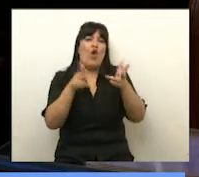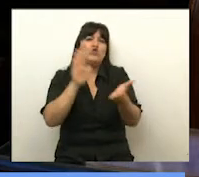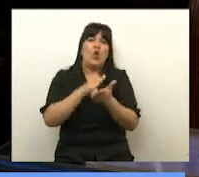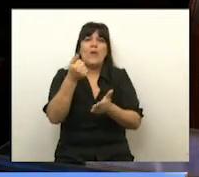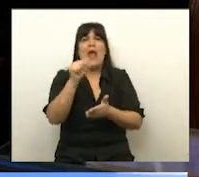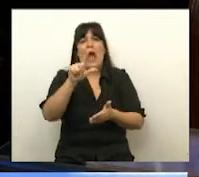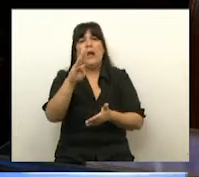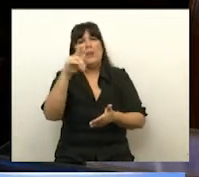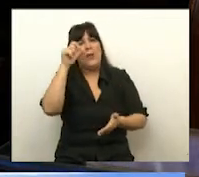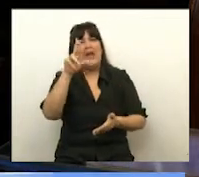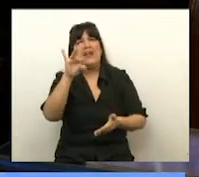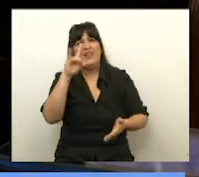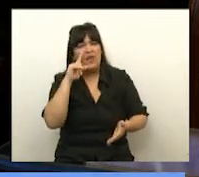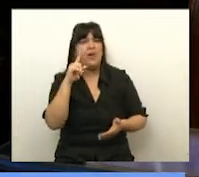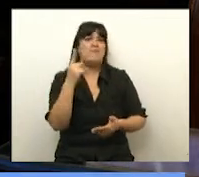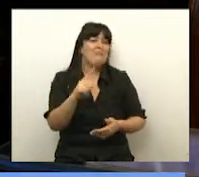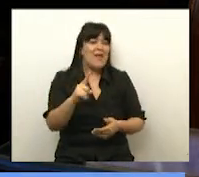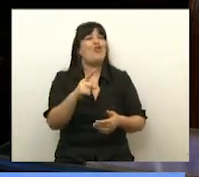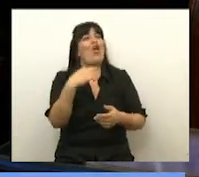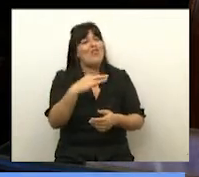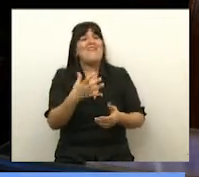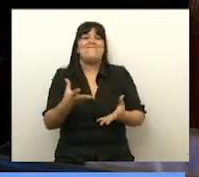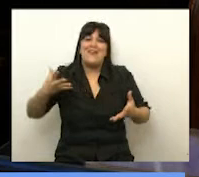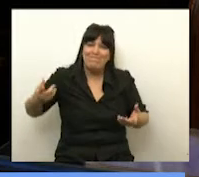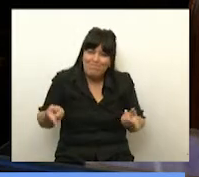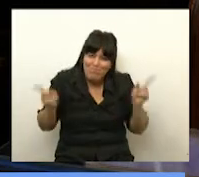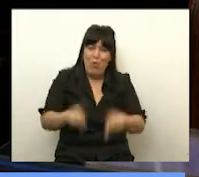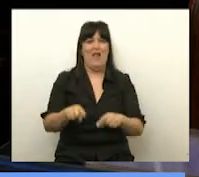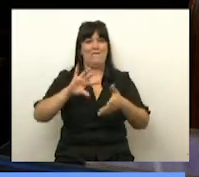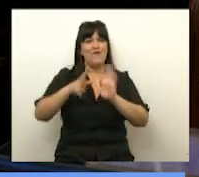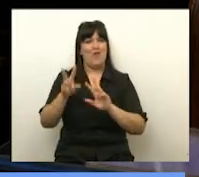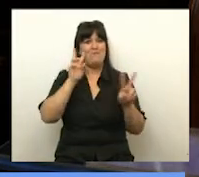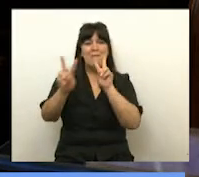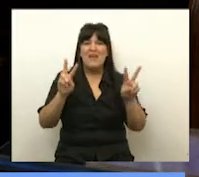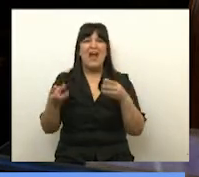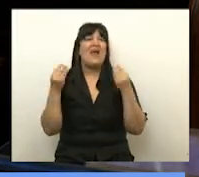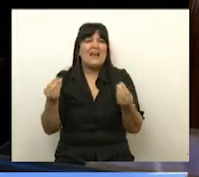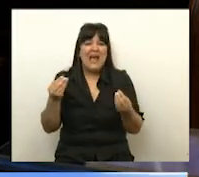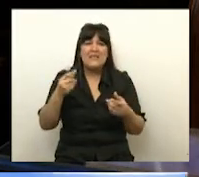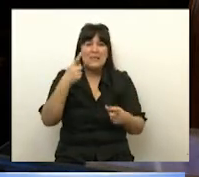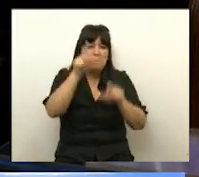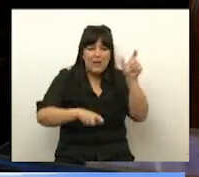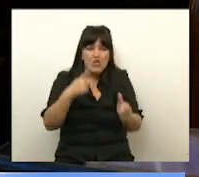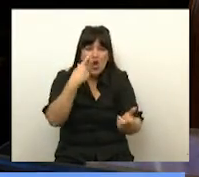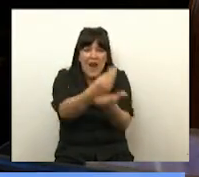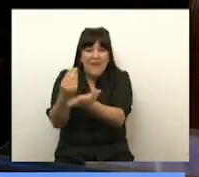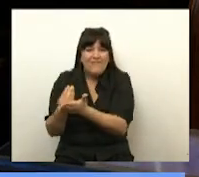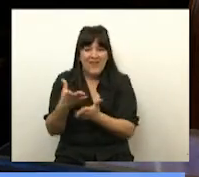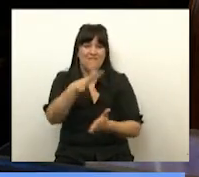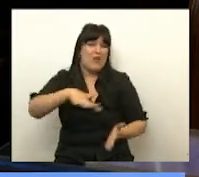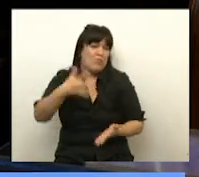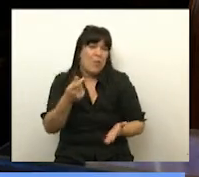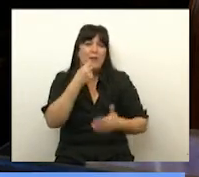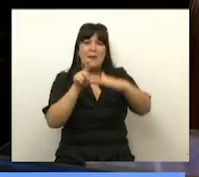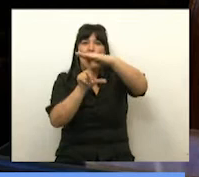bien serviría poder recuperar aquella mirada. ¿Qué significa poblar un territorio? ¿Qué significa en la Patagonia Argentina que el Estado